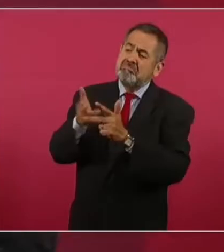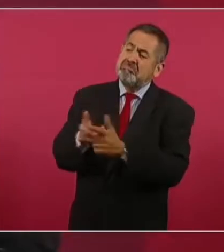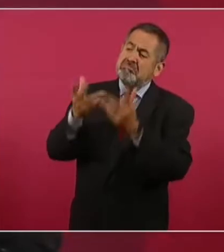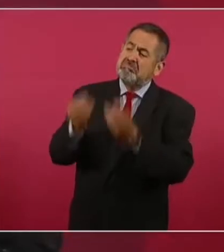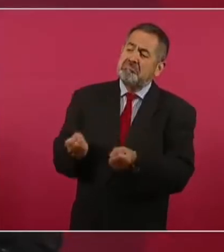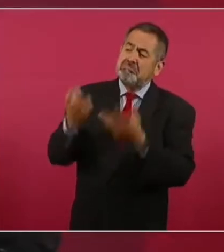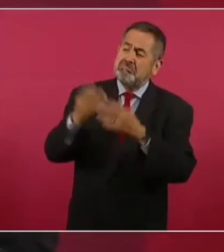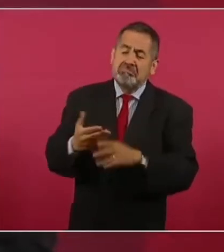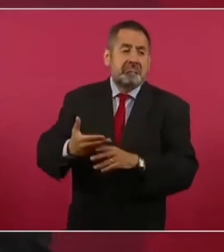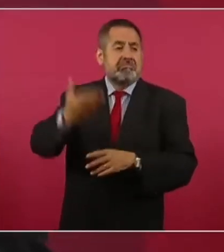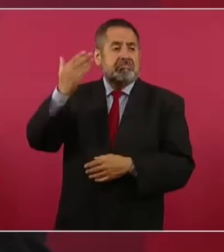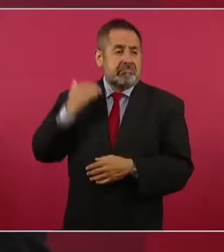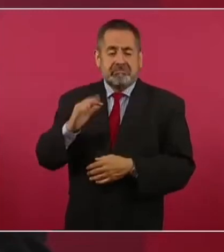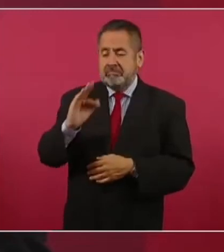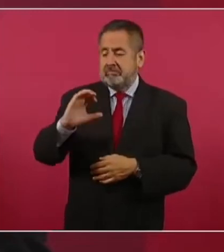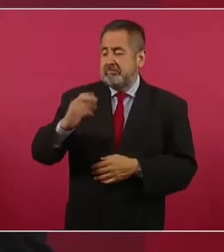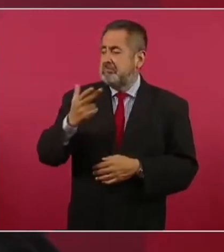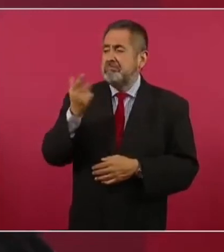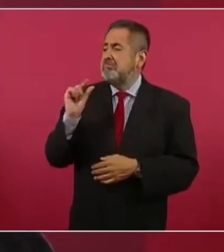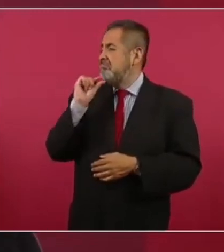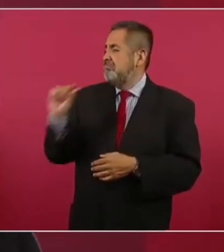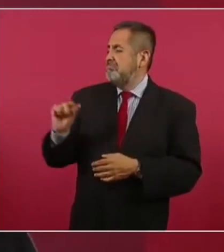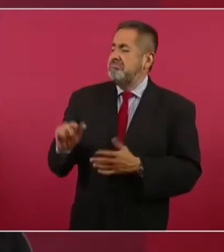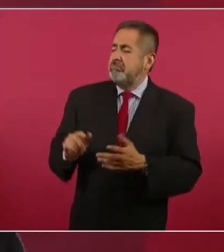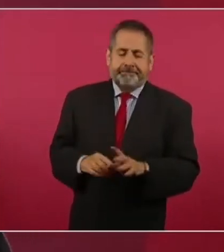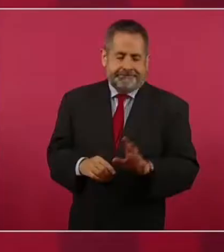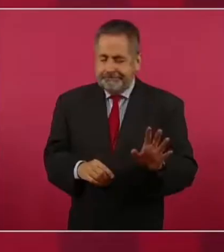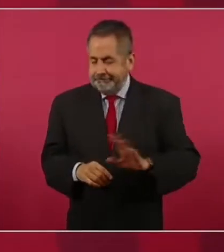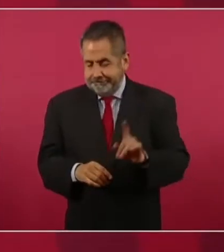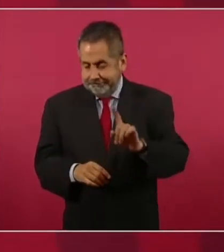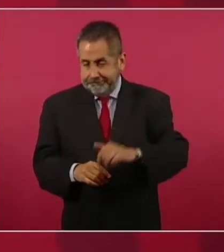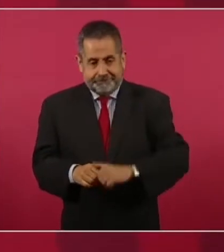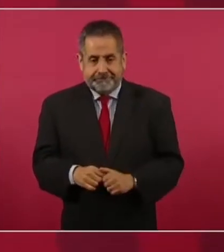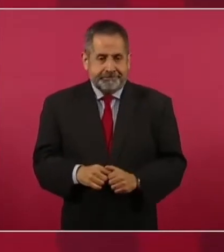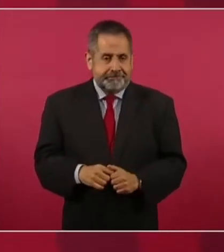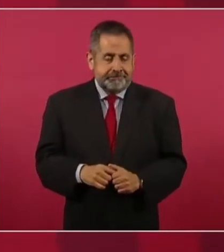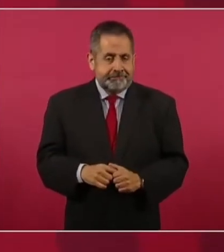que cuando Felipe Calderón. Nada más que eso